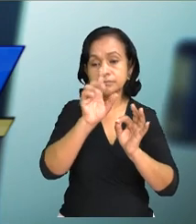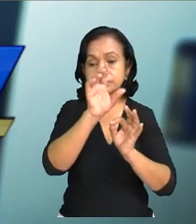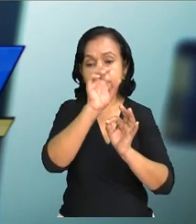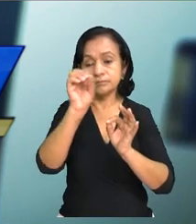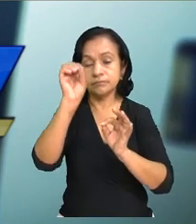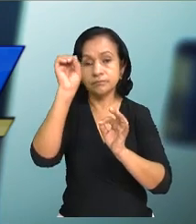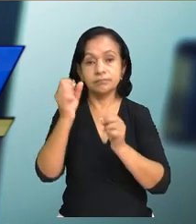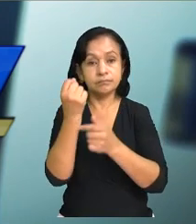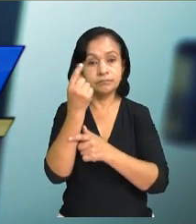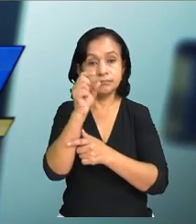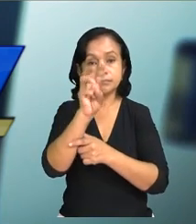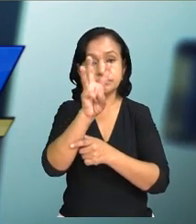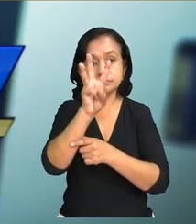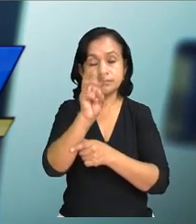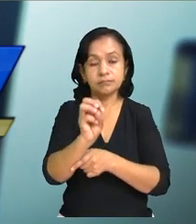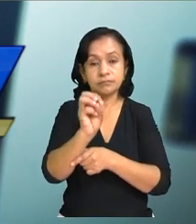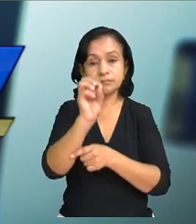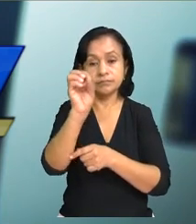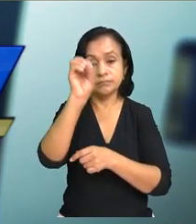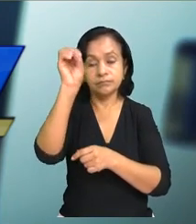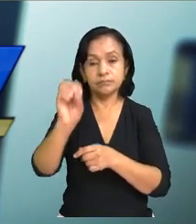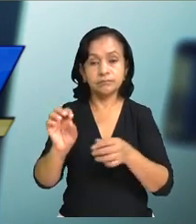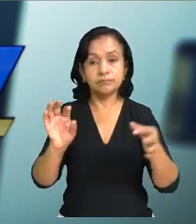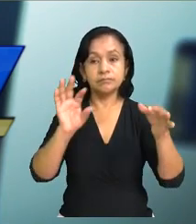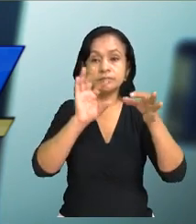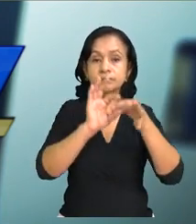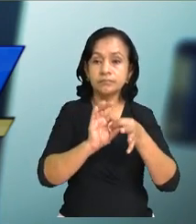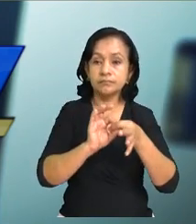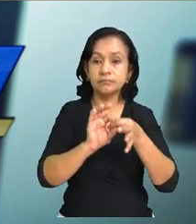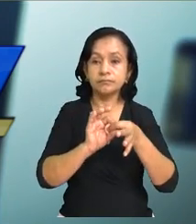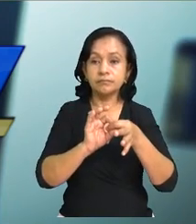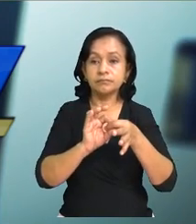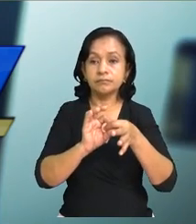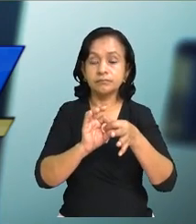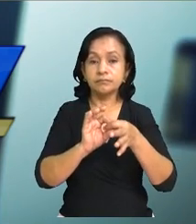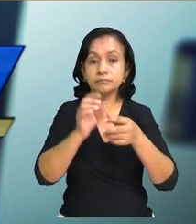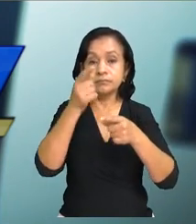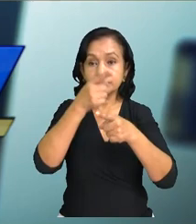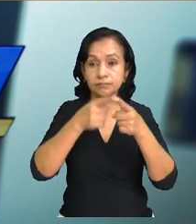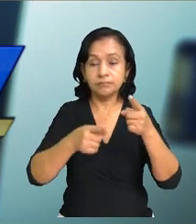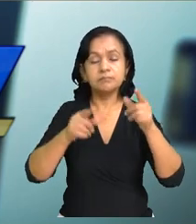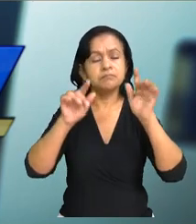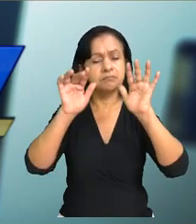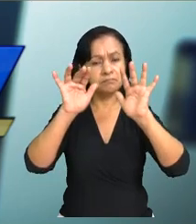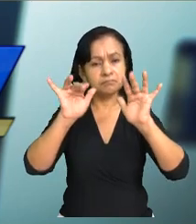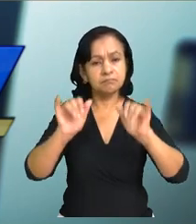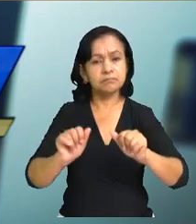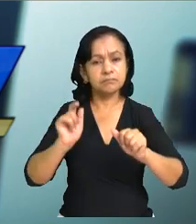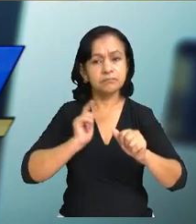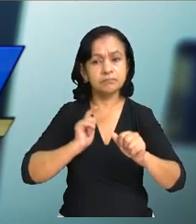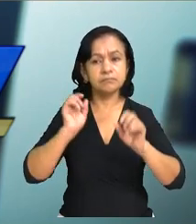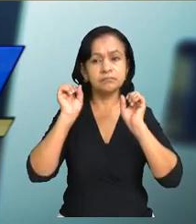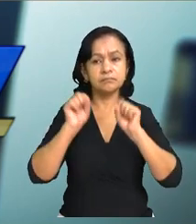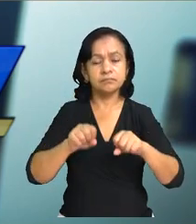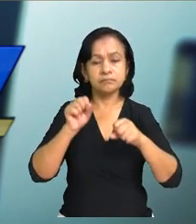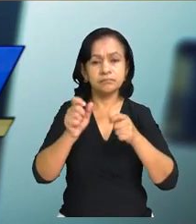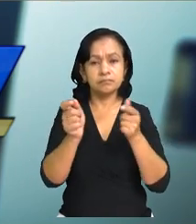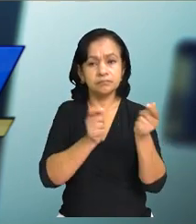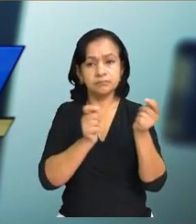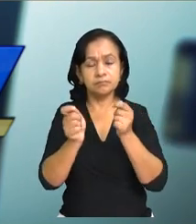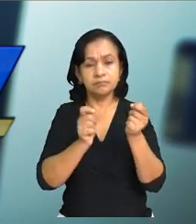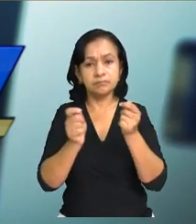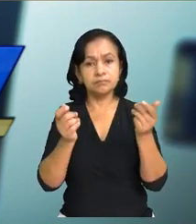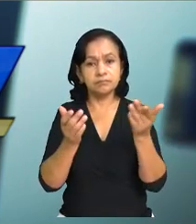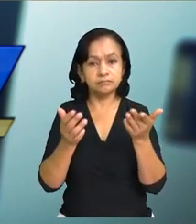logrado que 30% más se sumen y que ahorita actualmente prácticamente la mitad ya tienen capacidad para administrar. Pues